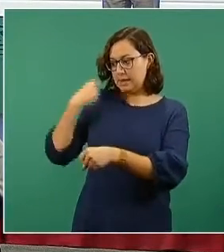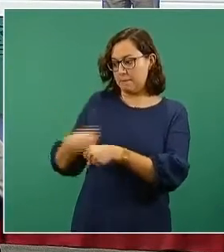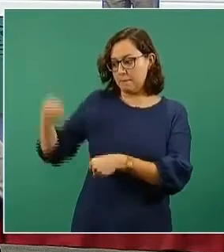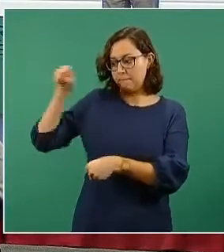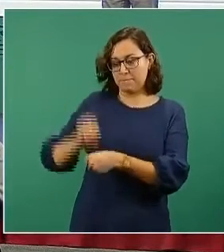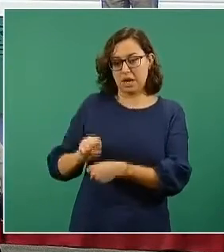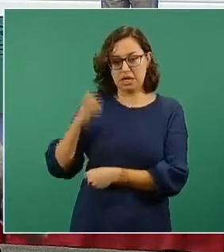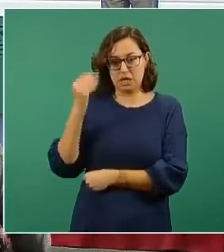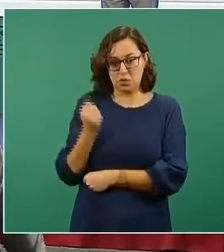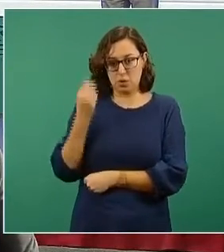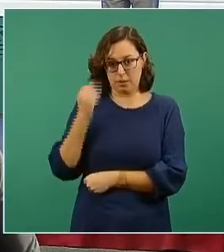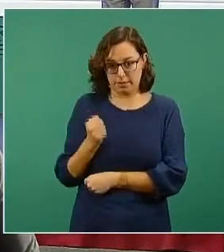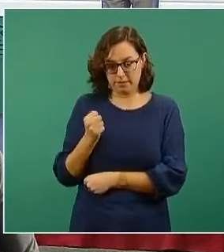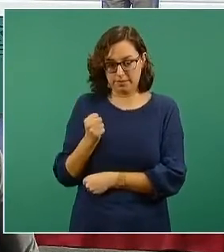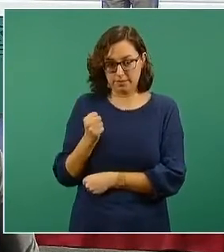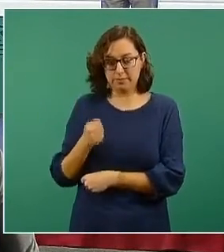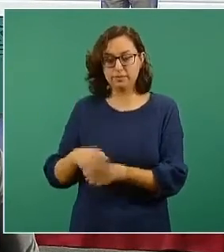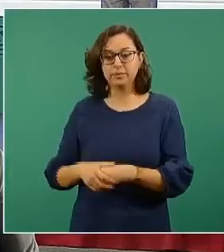registrados en ese día.